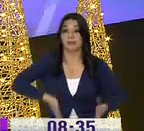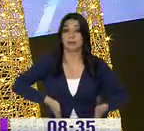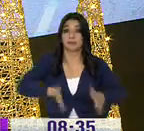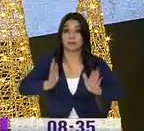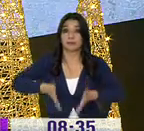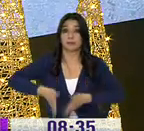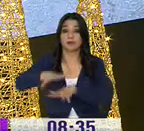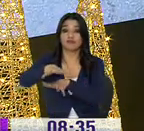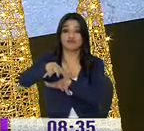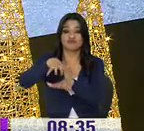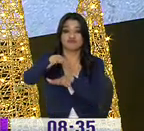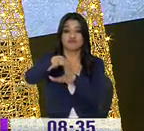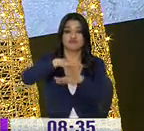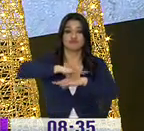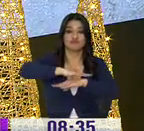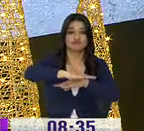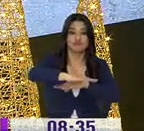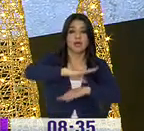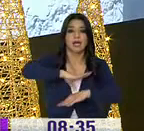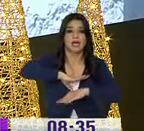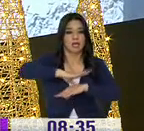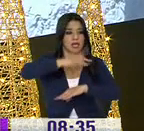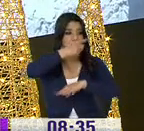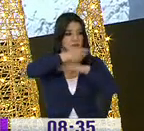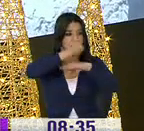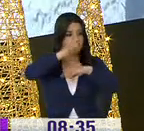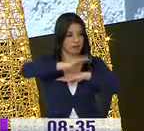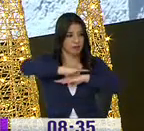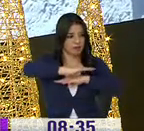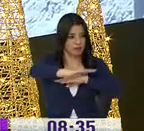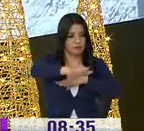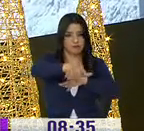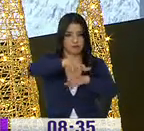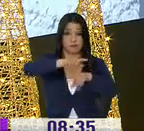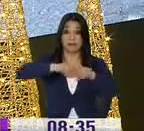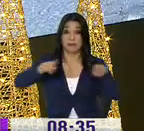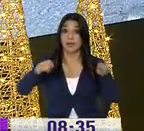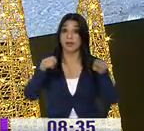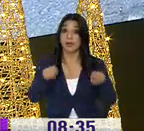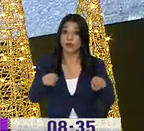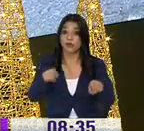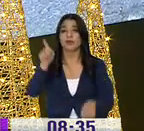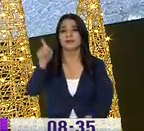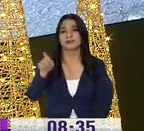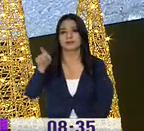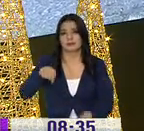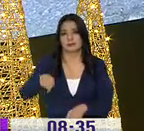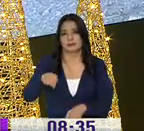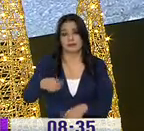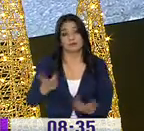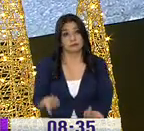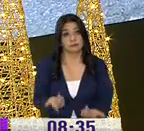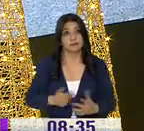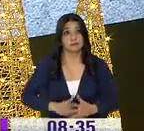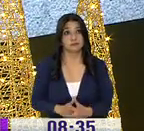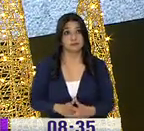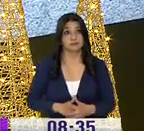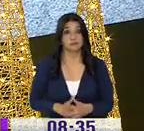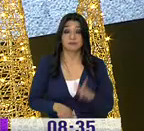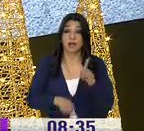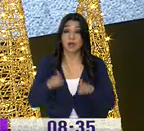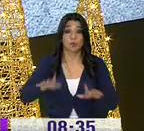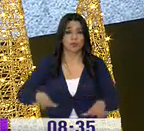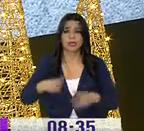que se ha delegado con el alcalde de la ciudad a que se pavimenten, la ciudad necesita mucha pavimentación, pero estas hay muchas en